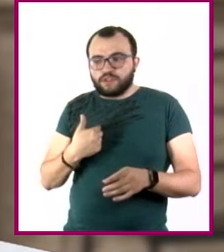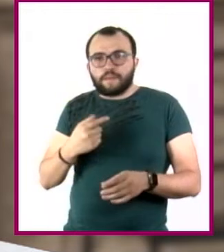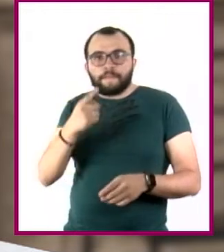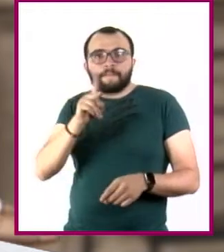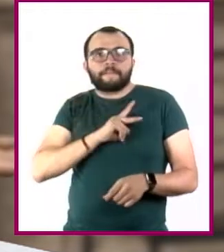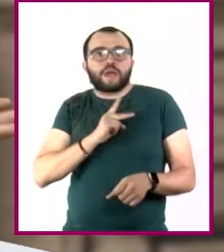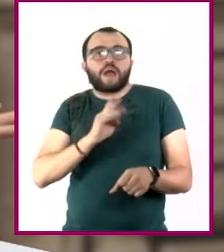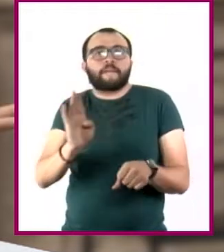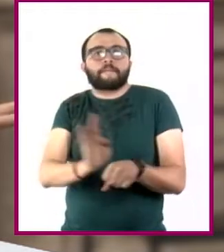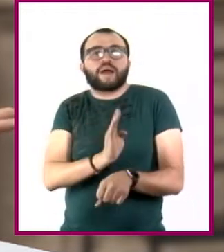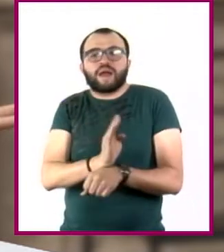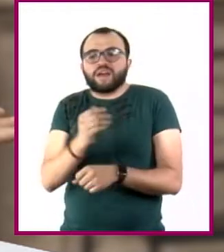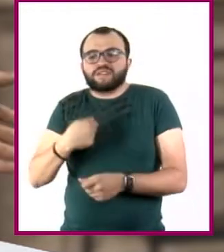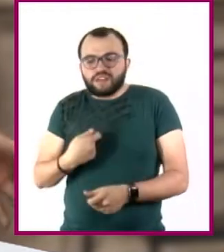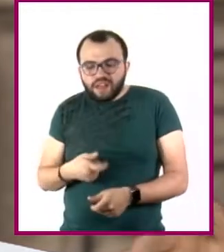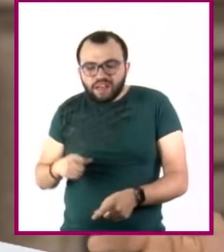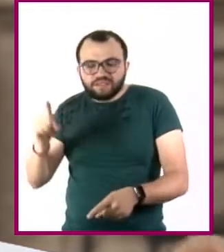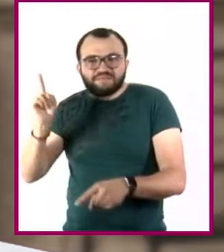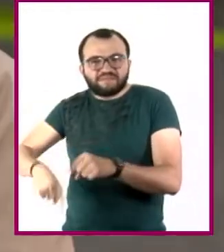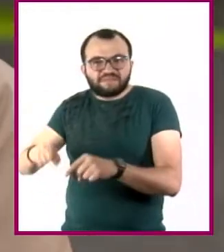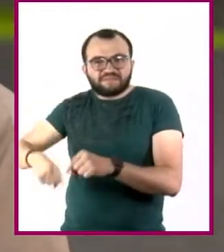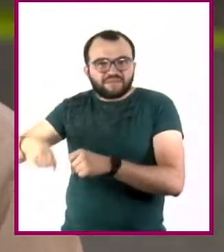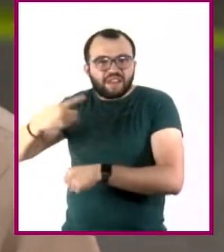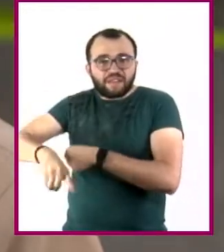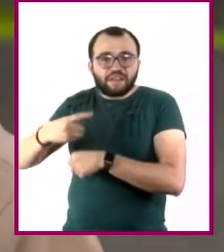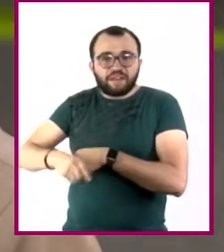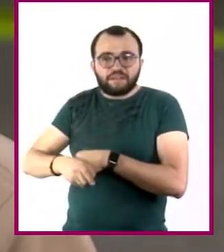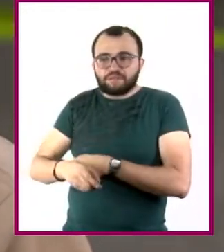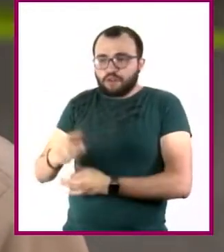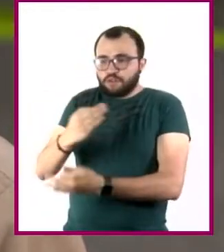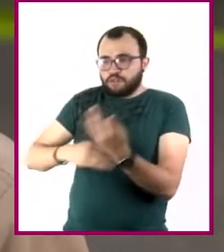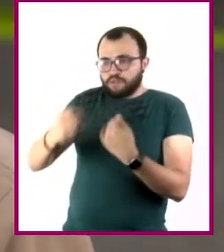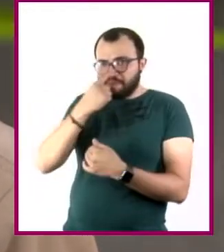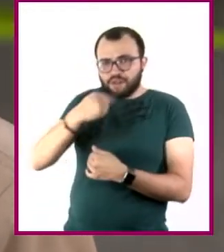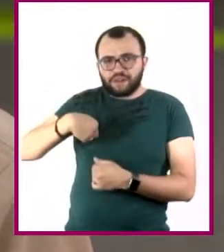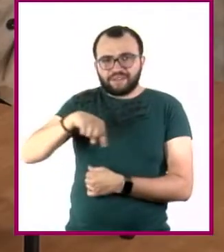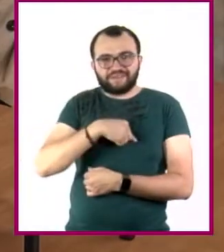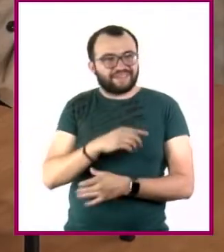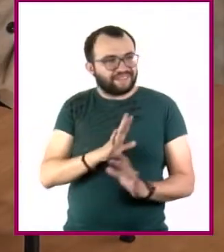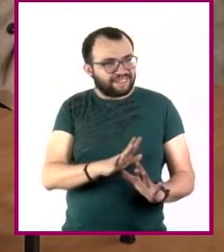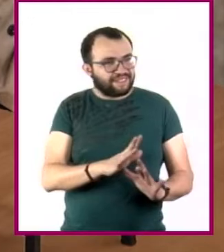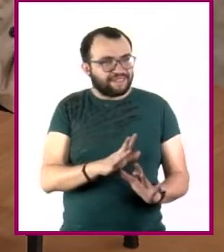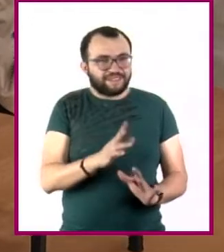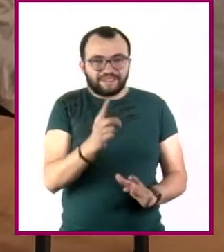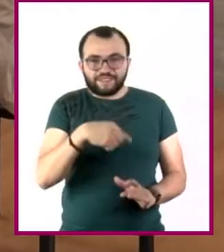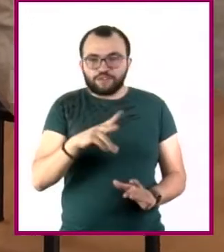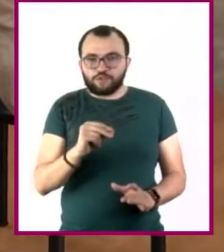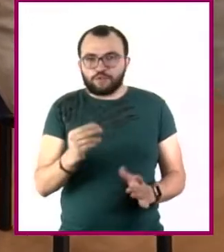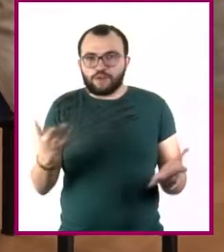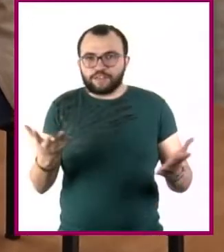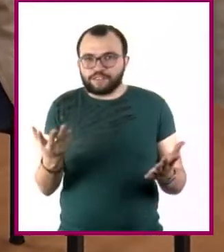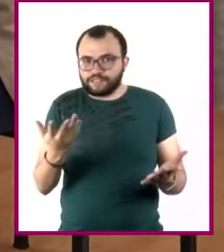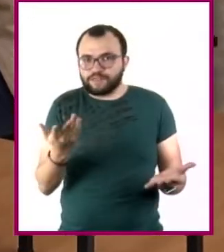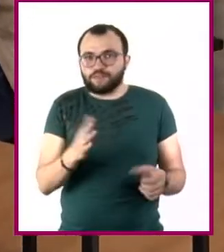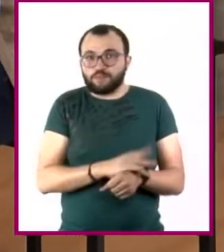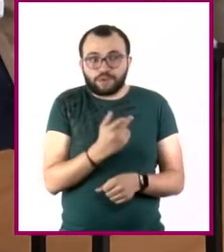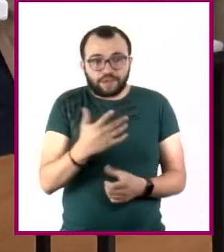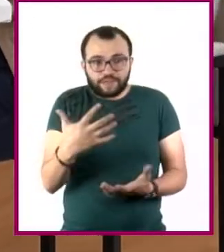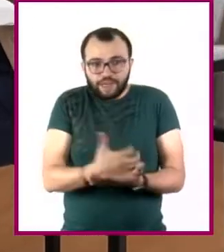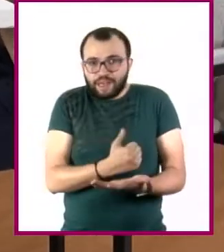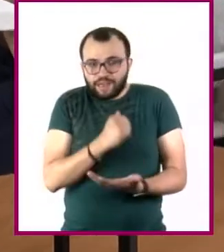beneficio. Total, todo es para nosotros. Emi, así no vamos a ganar. Présteme su libro y escuche.